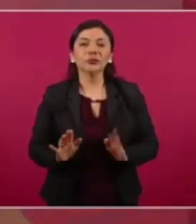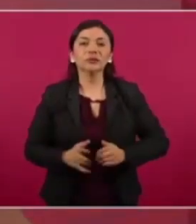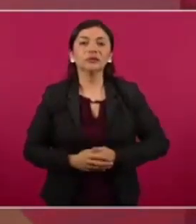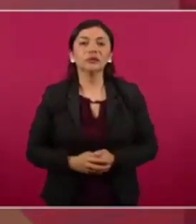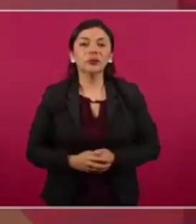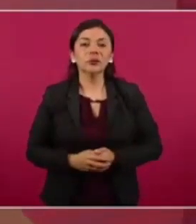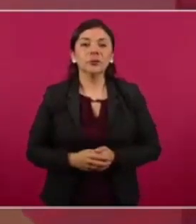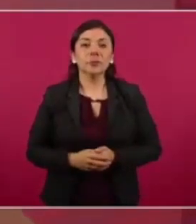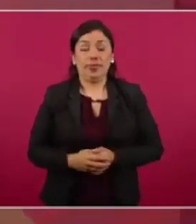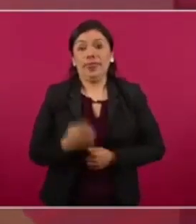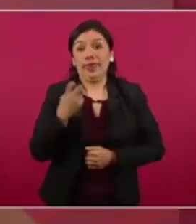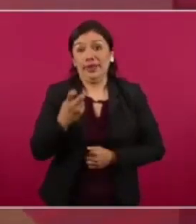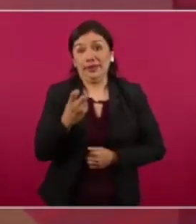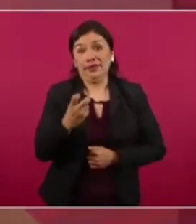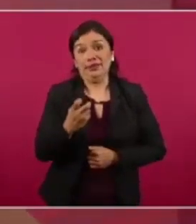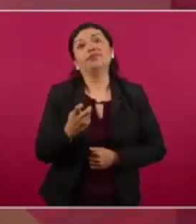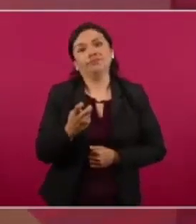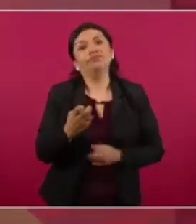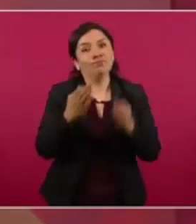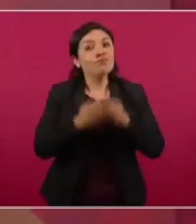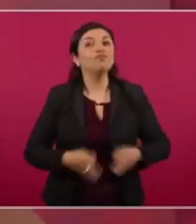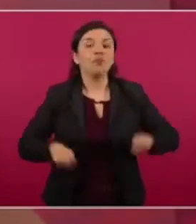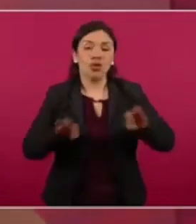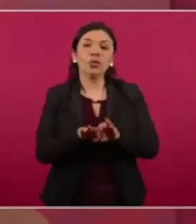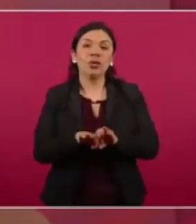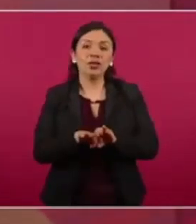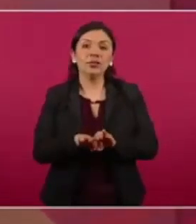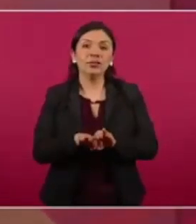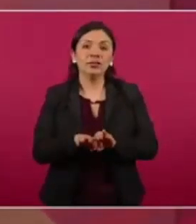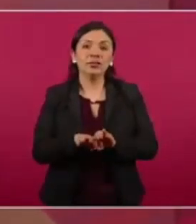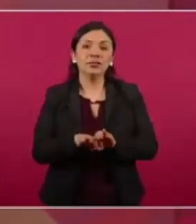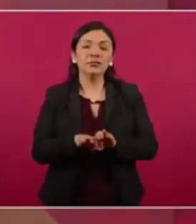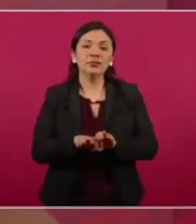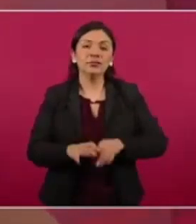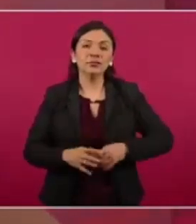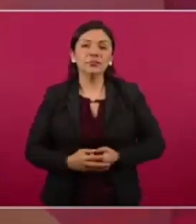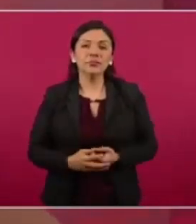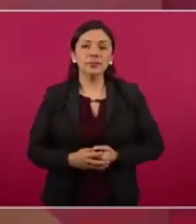y esa es una contribución. ¿Por qué?